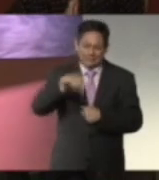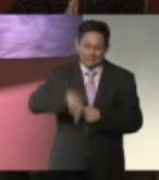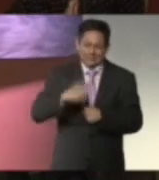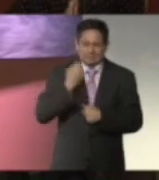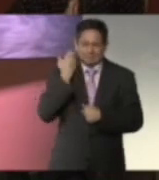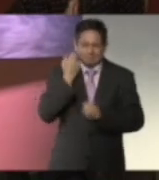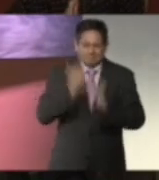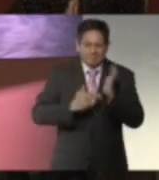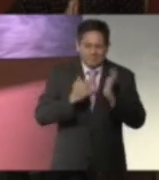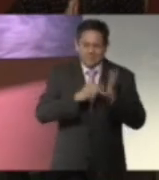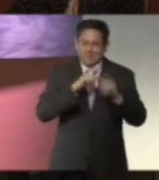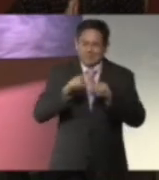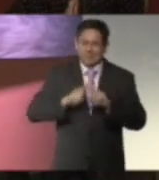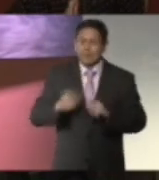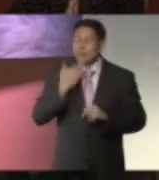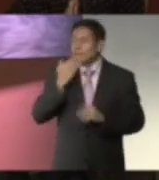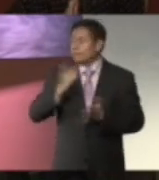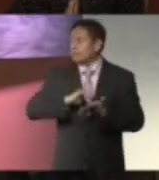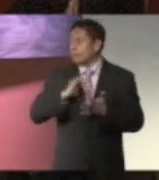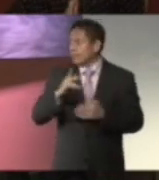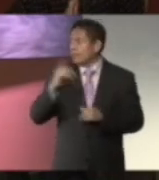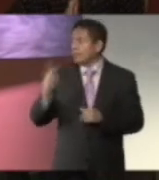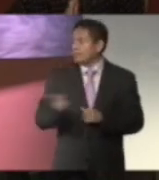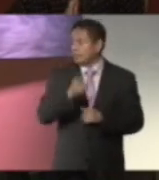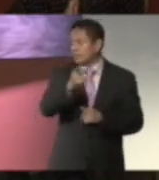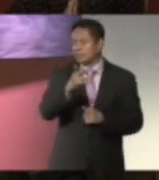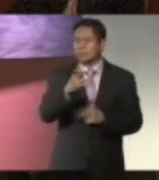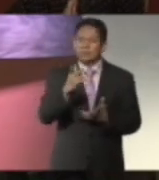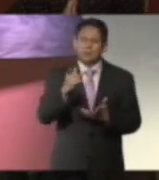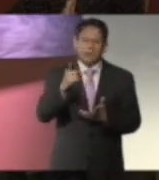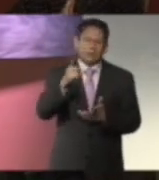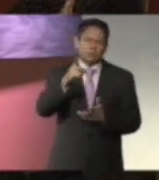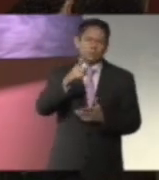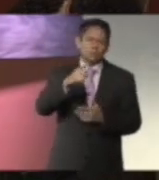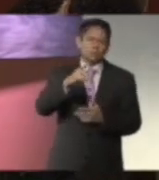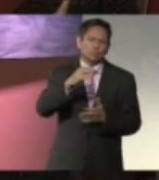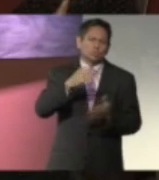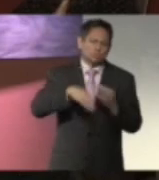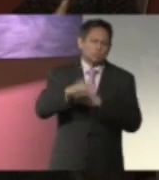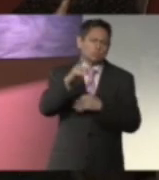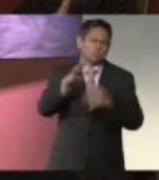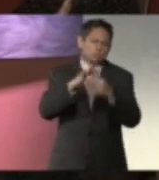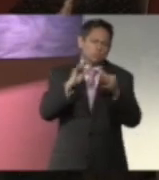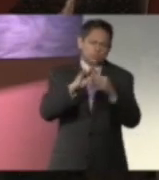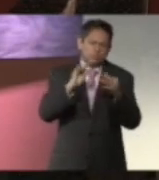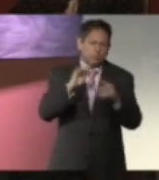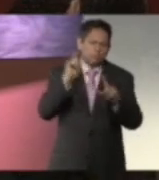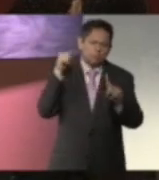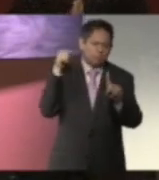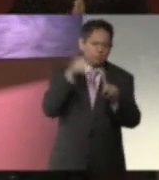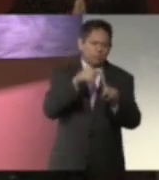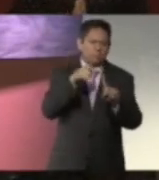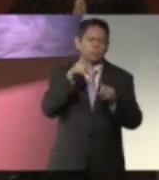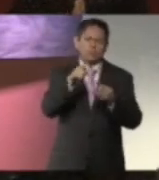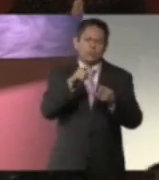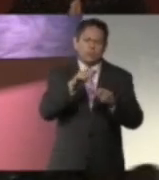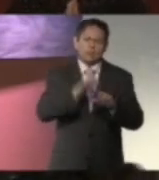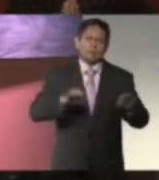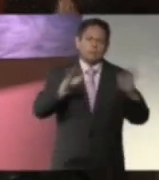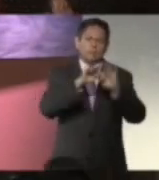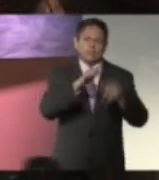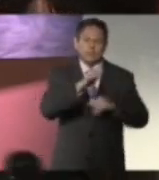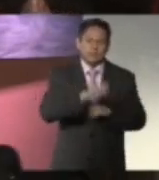Mi pregunta, pues todos hablaron y redundaron prácticamente en algo muy importante sobre la cuestión ambiental,